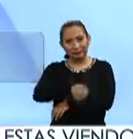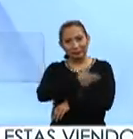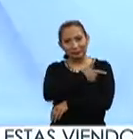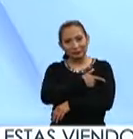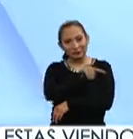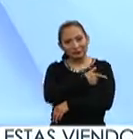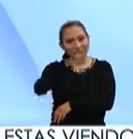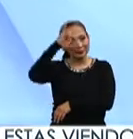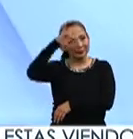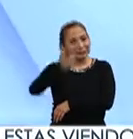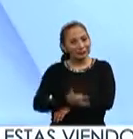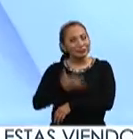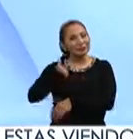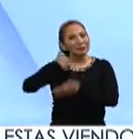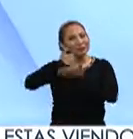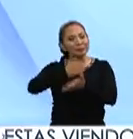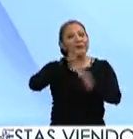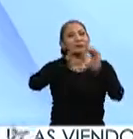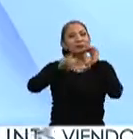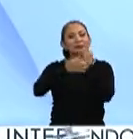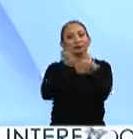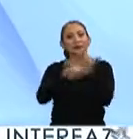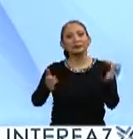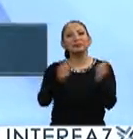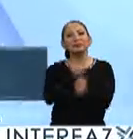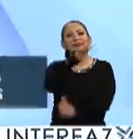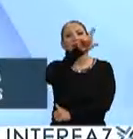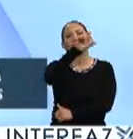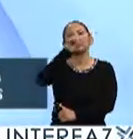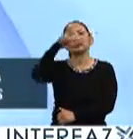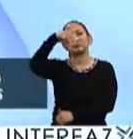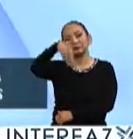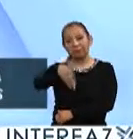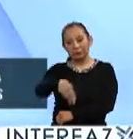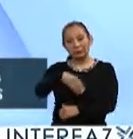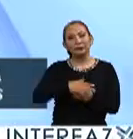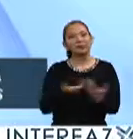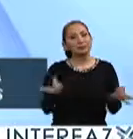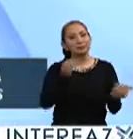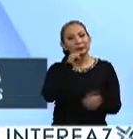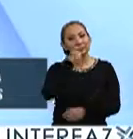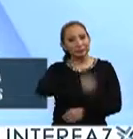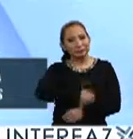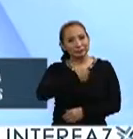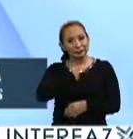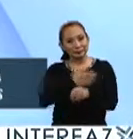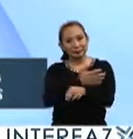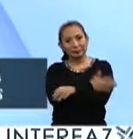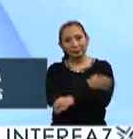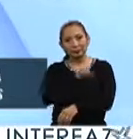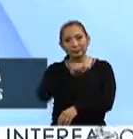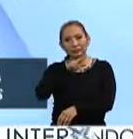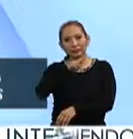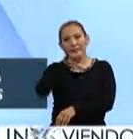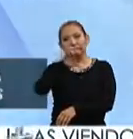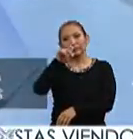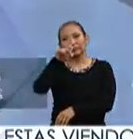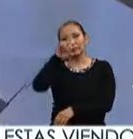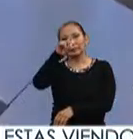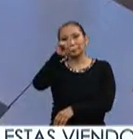mucho gusto a Griselda Yebra, que nos ayuda a comunicarnos con ustedes también a través de la lengua de señas mexicana. Y saludo con gusto a mi compañero Omar Cepeda. Omar, ¿cómo